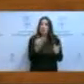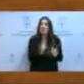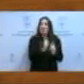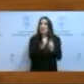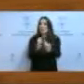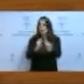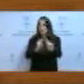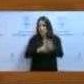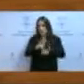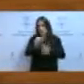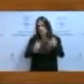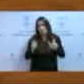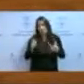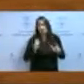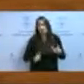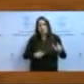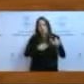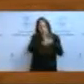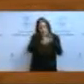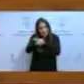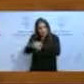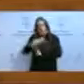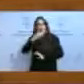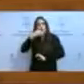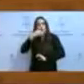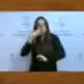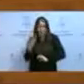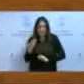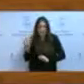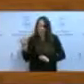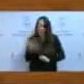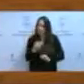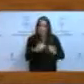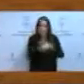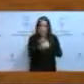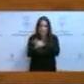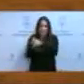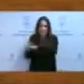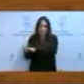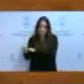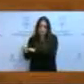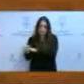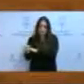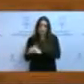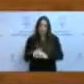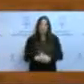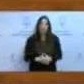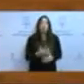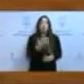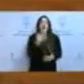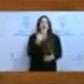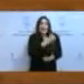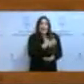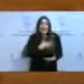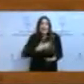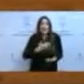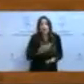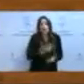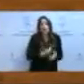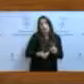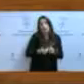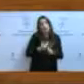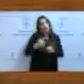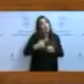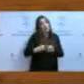recursos humanos, de los suficientes profesionales. Si busca resultados distintos, no haga siempre lo